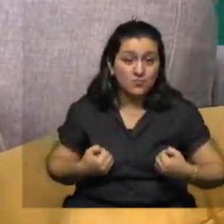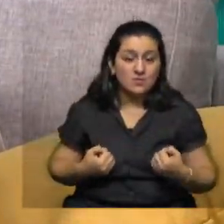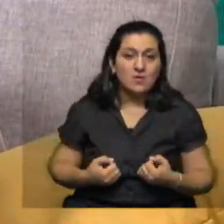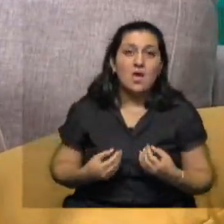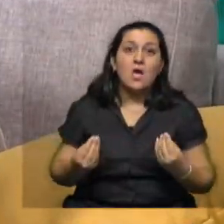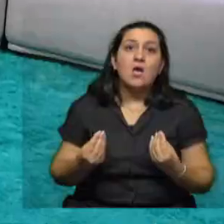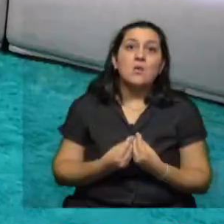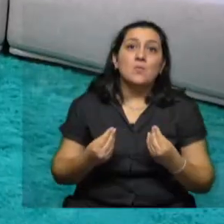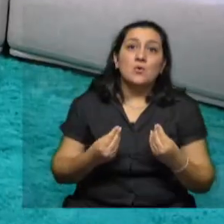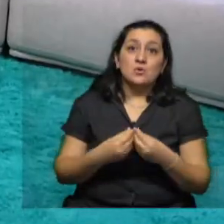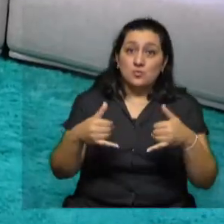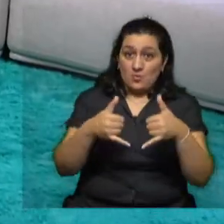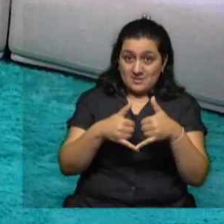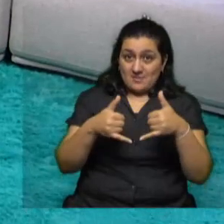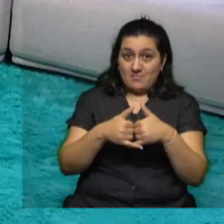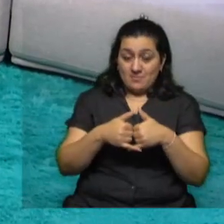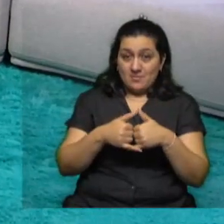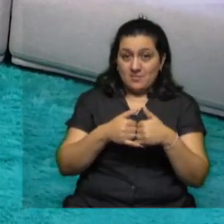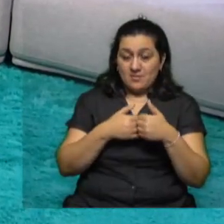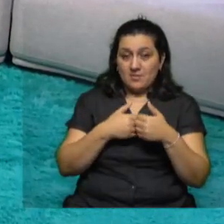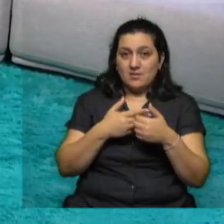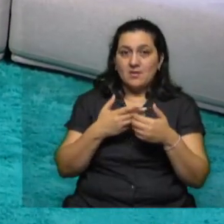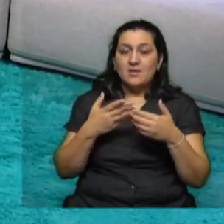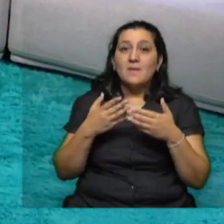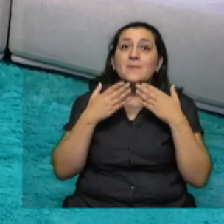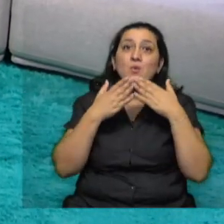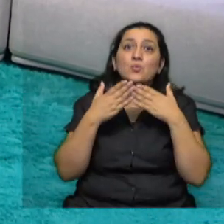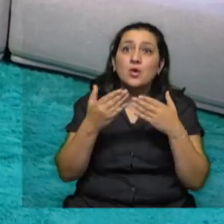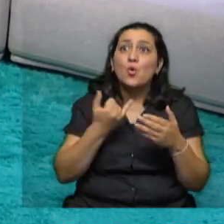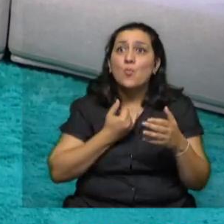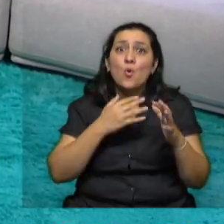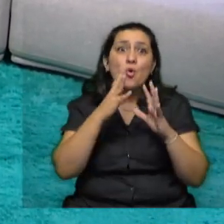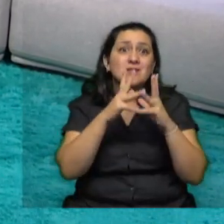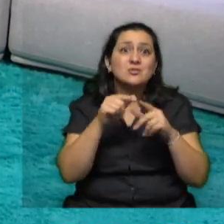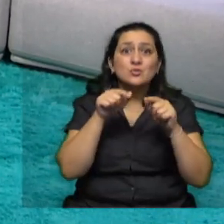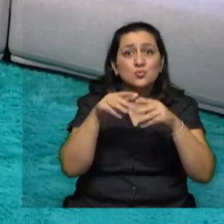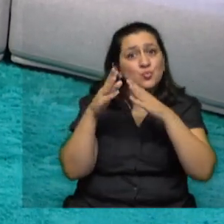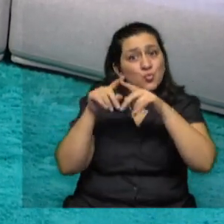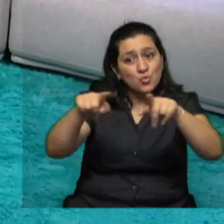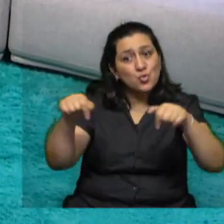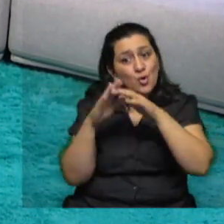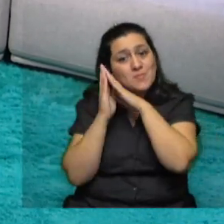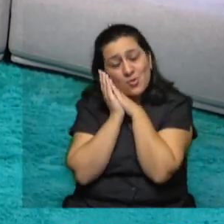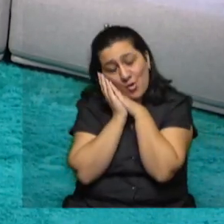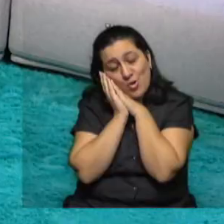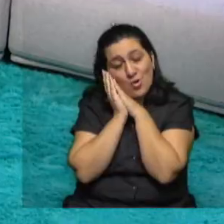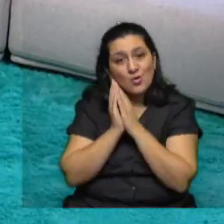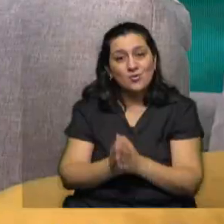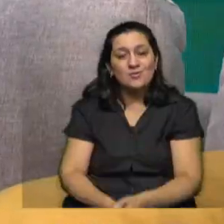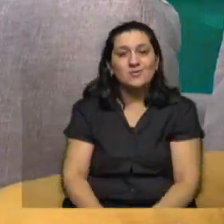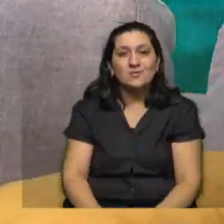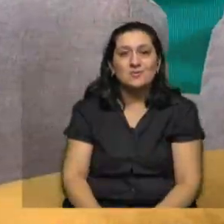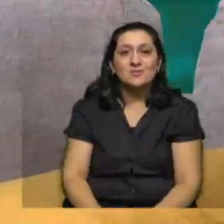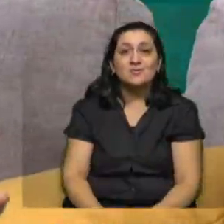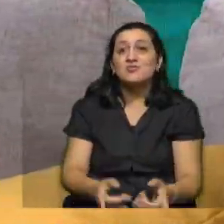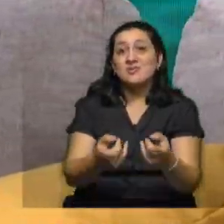Hay muchos mensajes, Claudio, que tienen referencia a cómo armar su cuarto, pero la gente está desesperada cómo armar el cuarto. Bueno, lo que pasa es que tengo que pedir